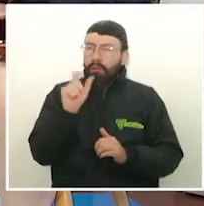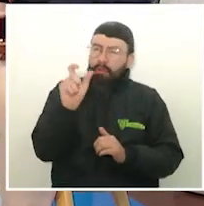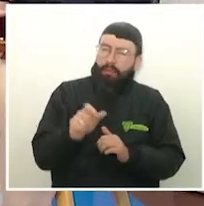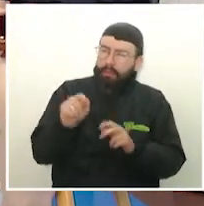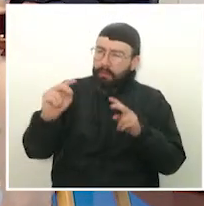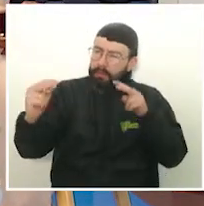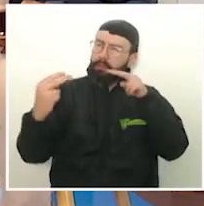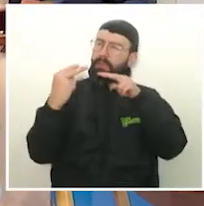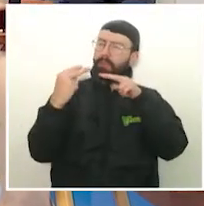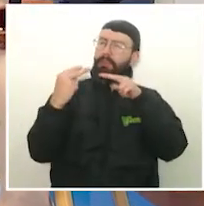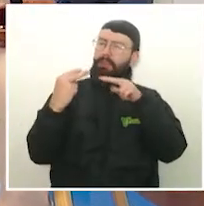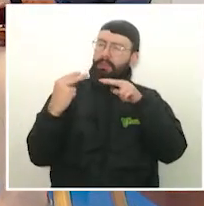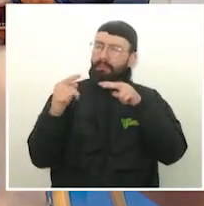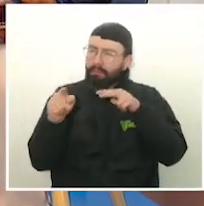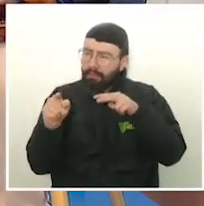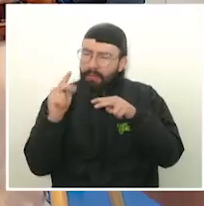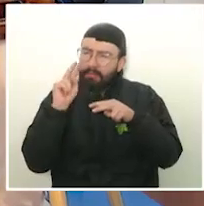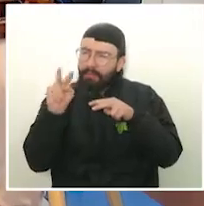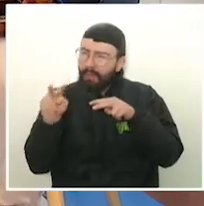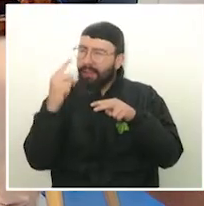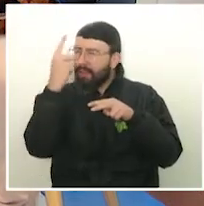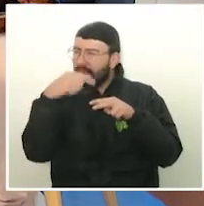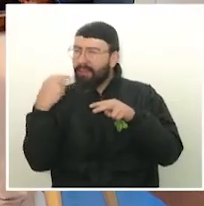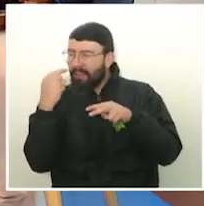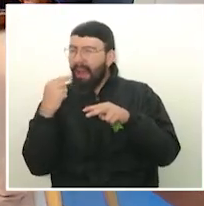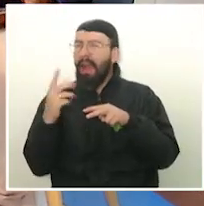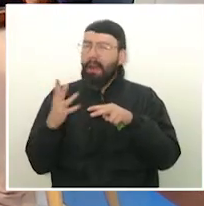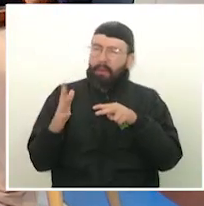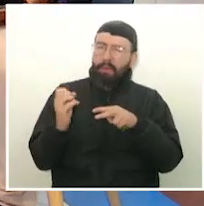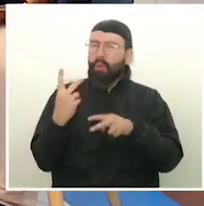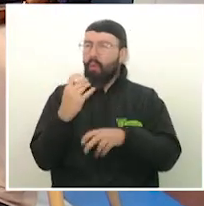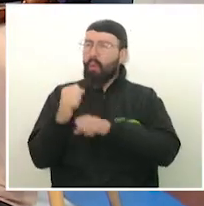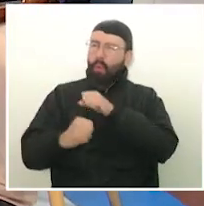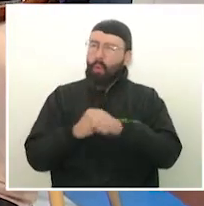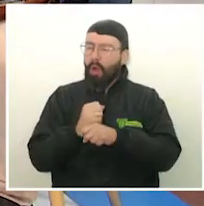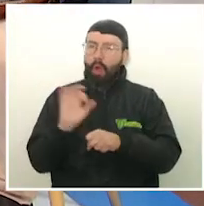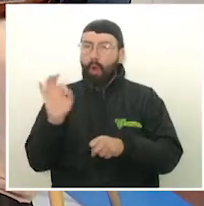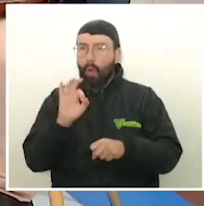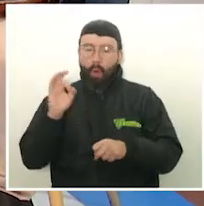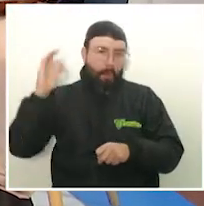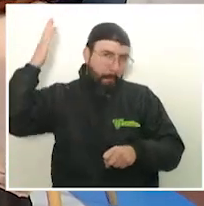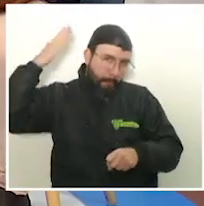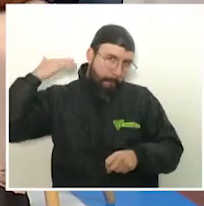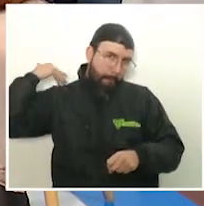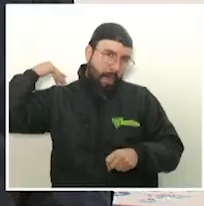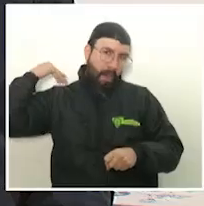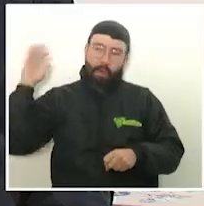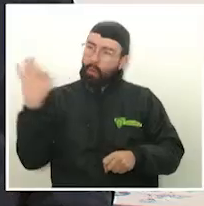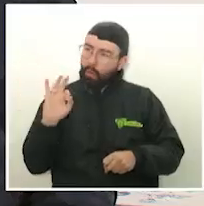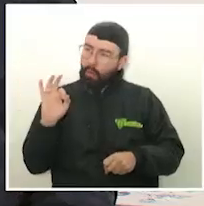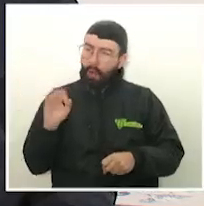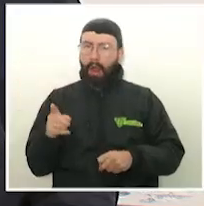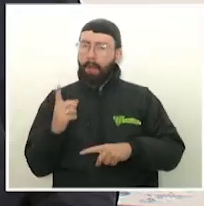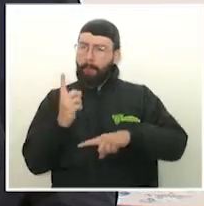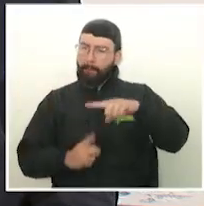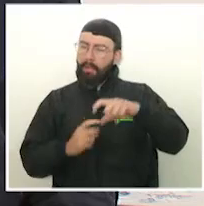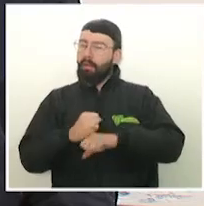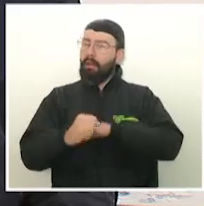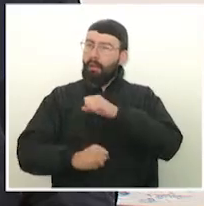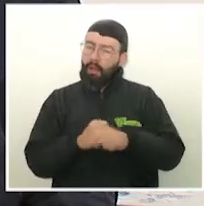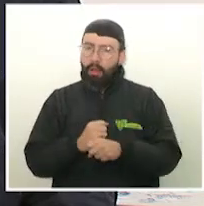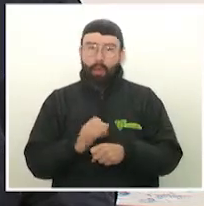en la cara le pongo una edad y si la veo desnuda de espaldas, uno dice, uy, la mitad, o en el mismo